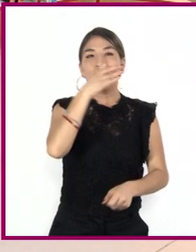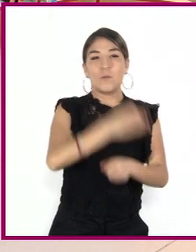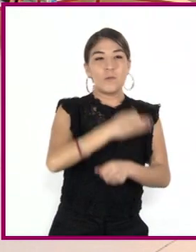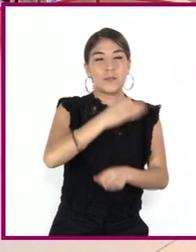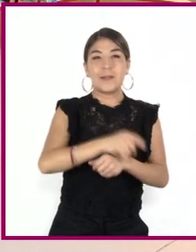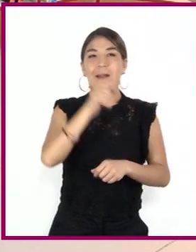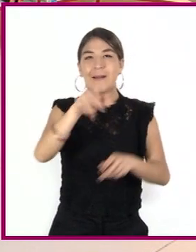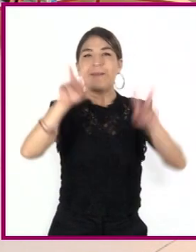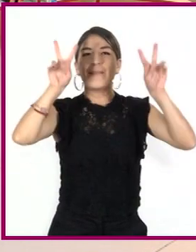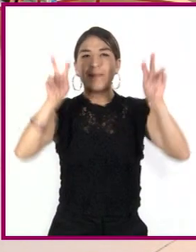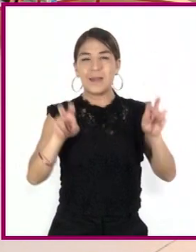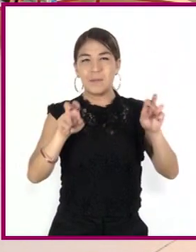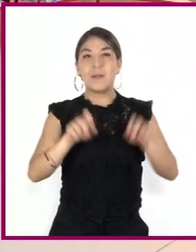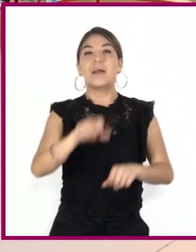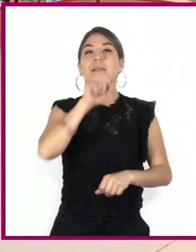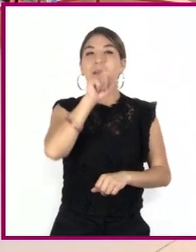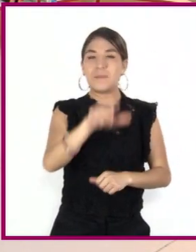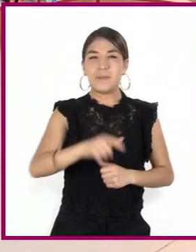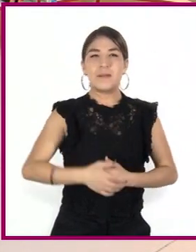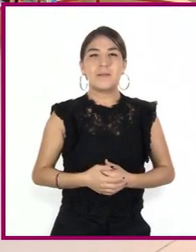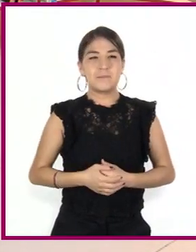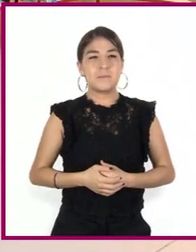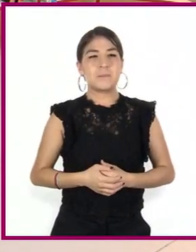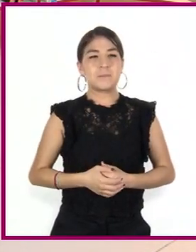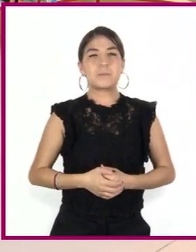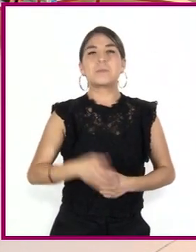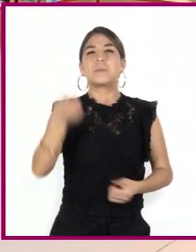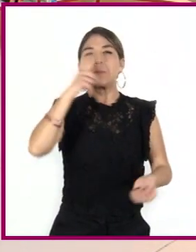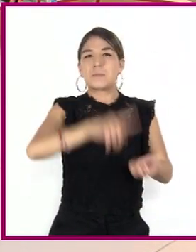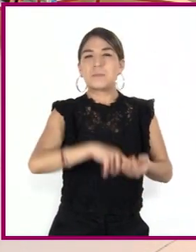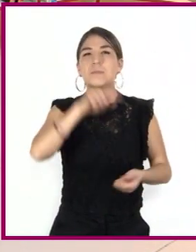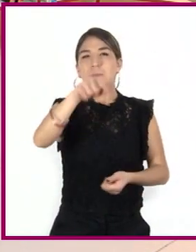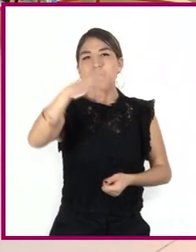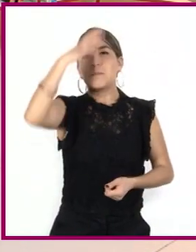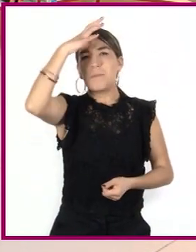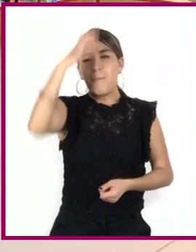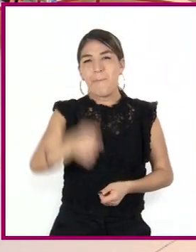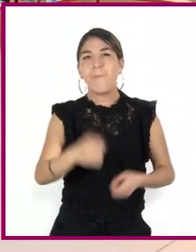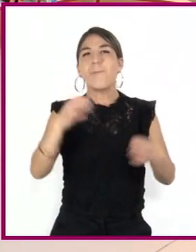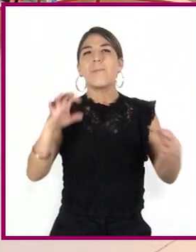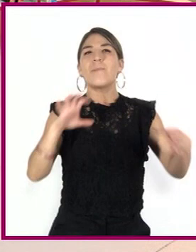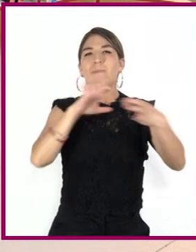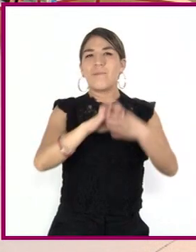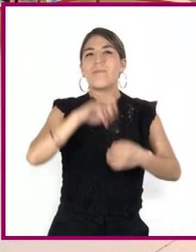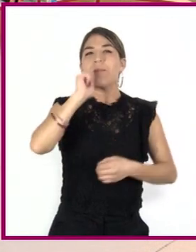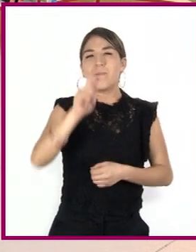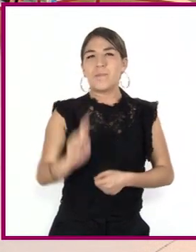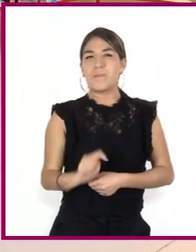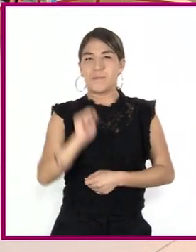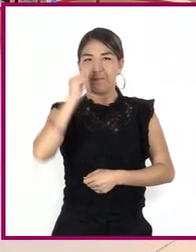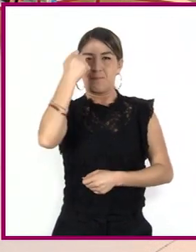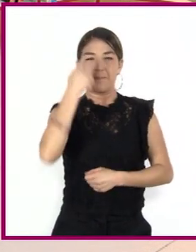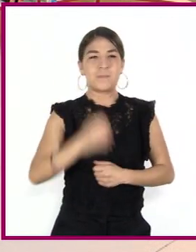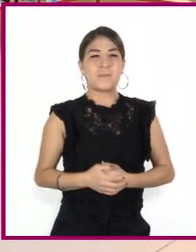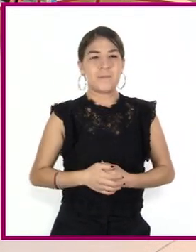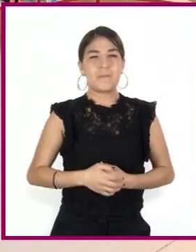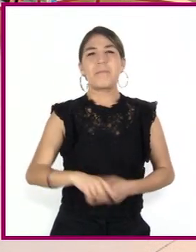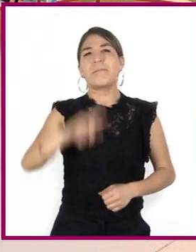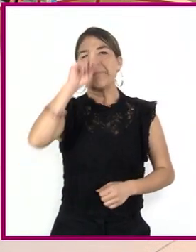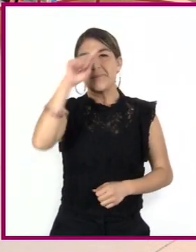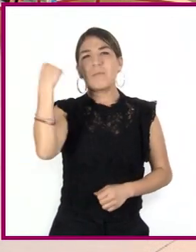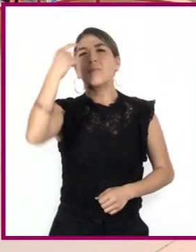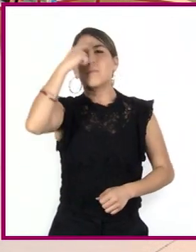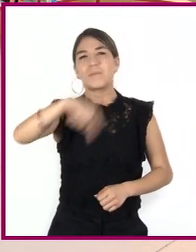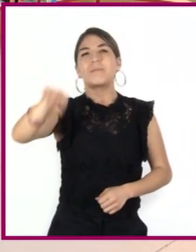partir del tema y que además cuenten con su listado de conceptos relacionados con tecnología. Facilitará mucho